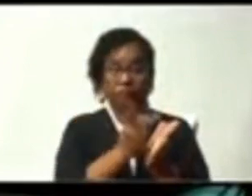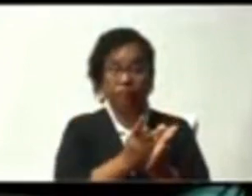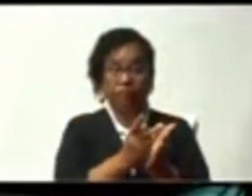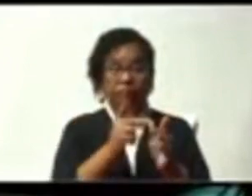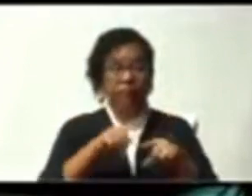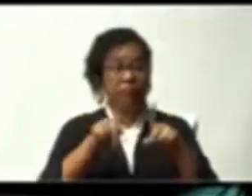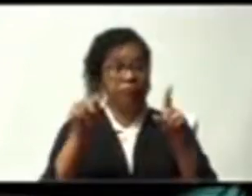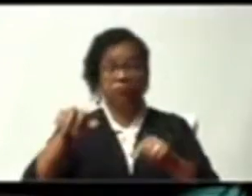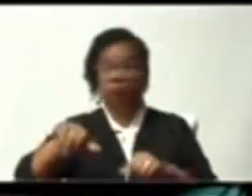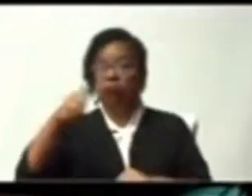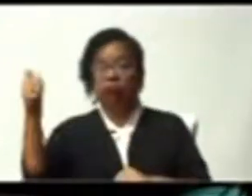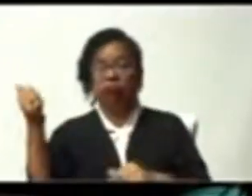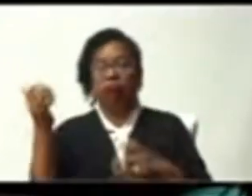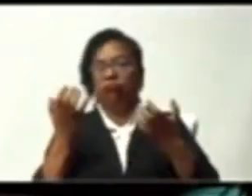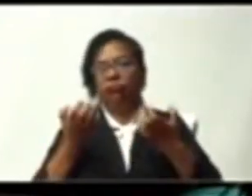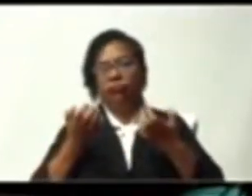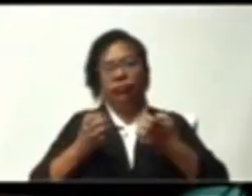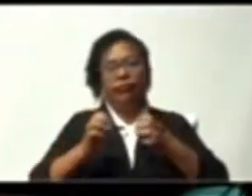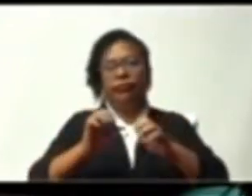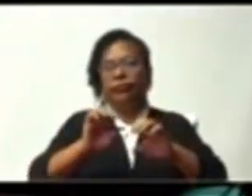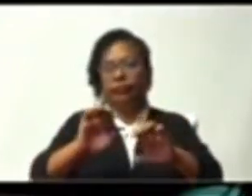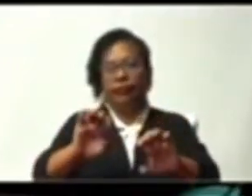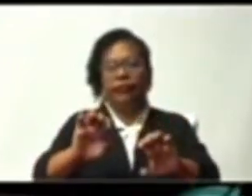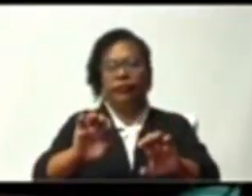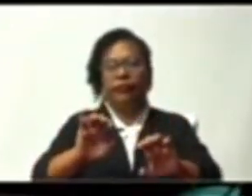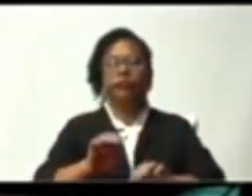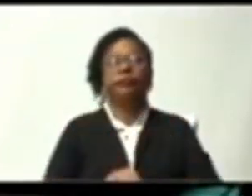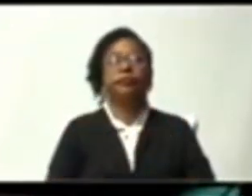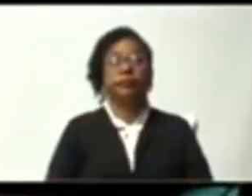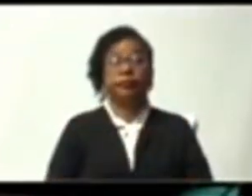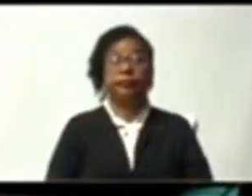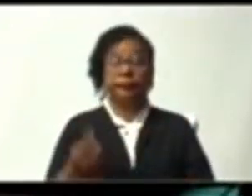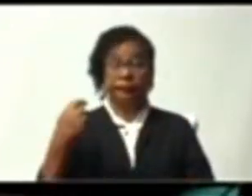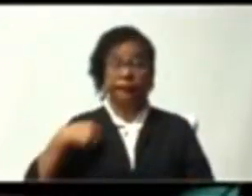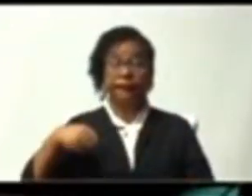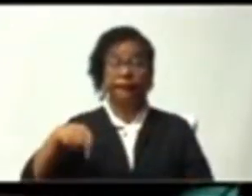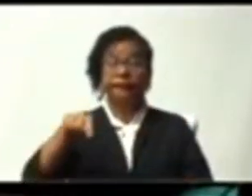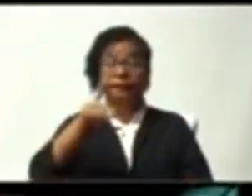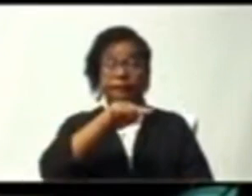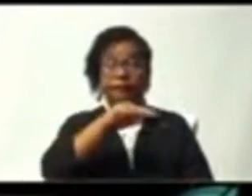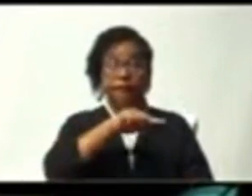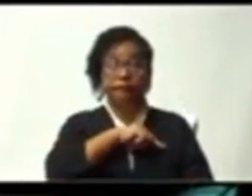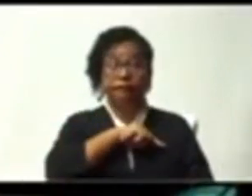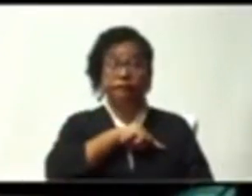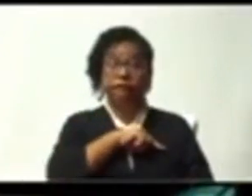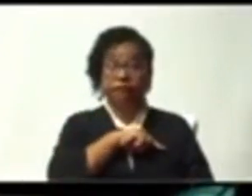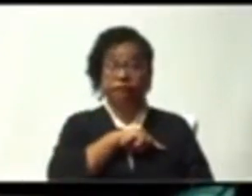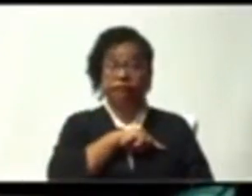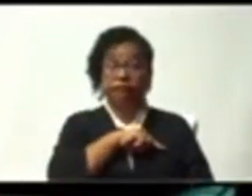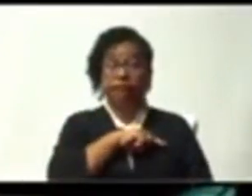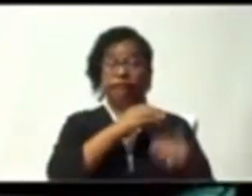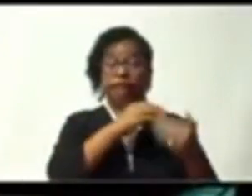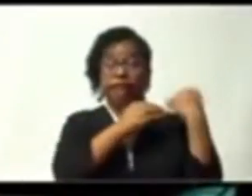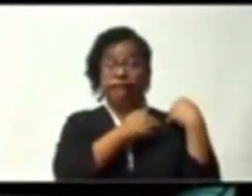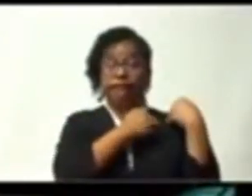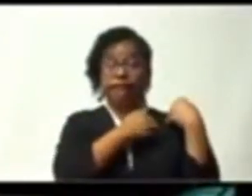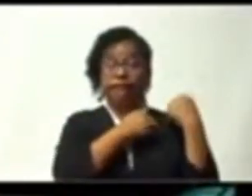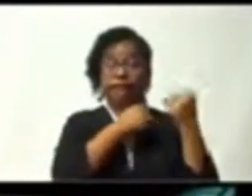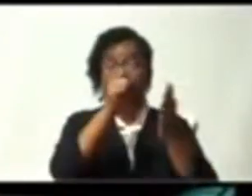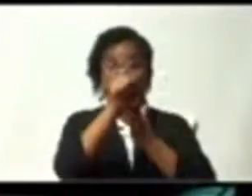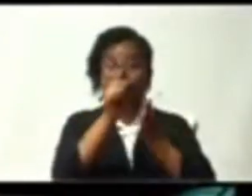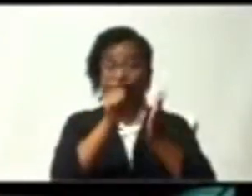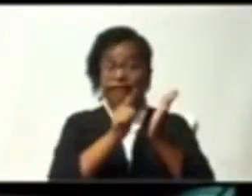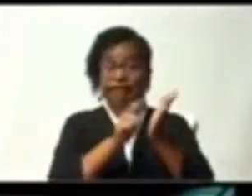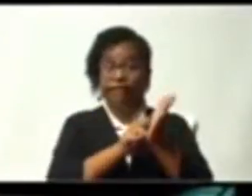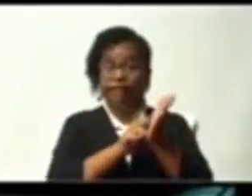ley. Nosotros como legisladores entendemos que debemos legislar para todos.